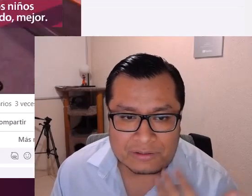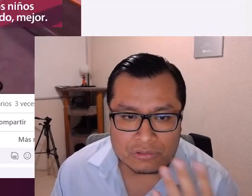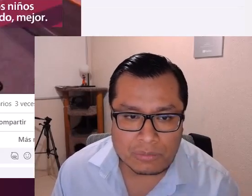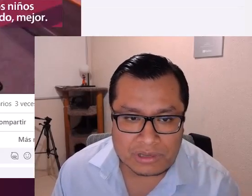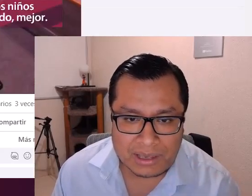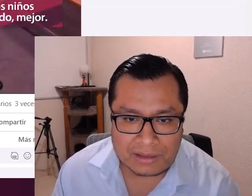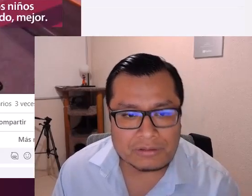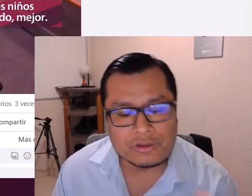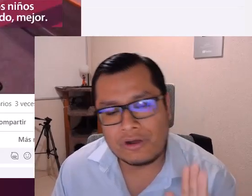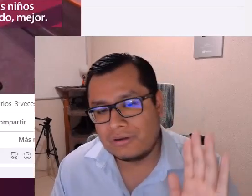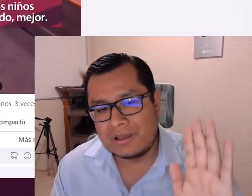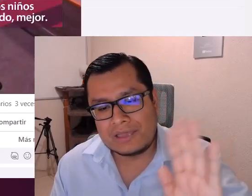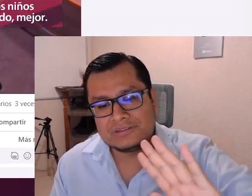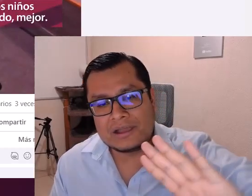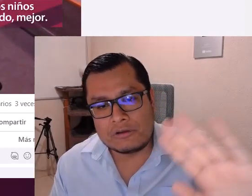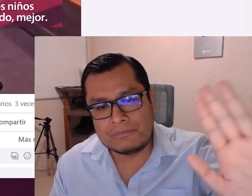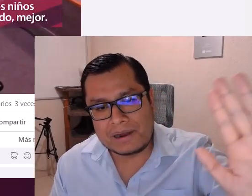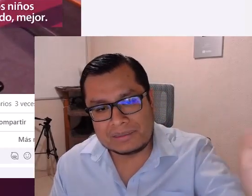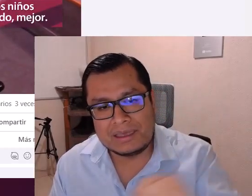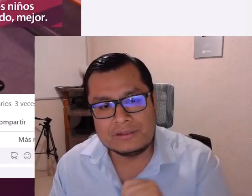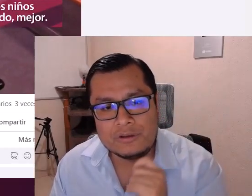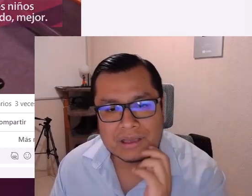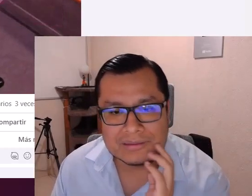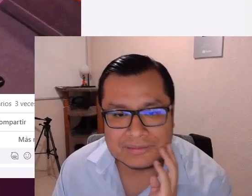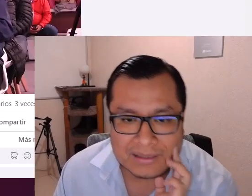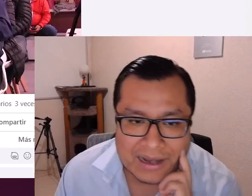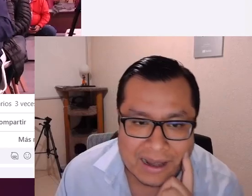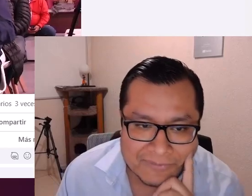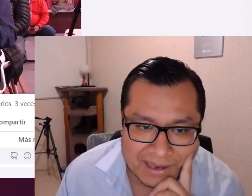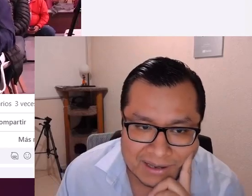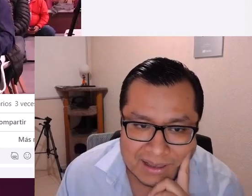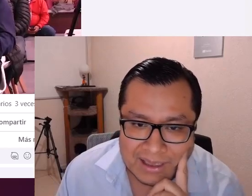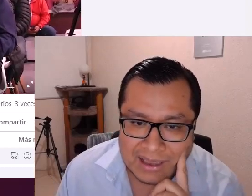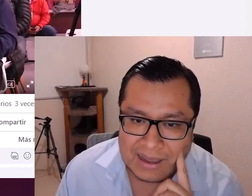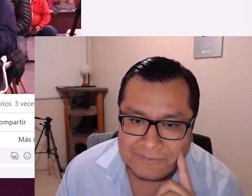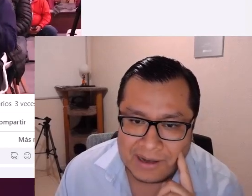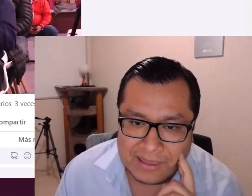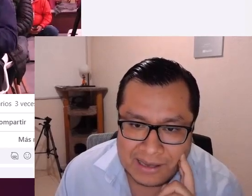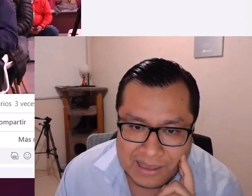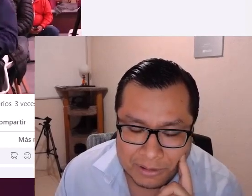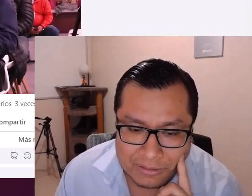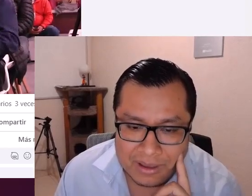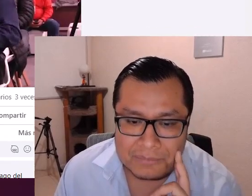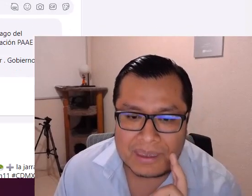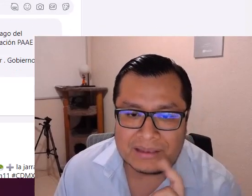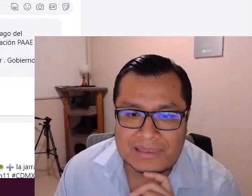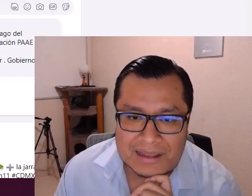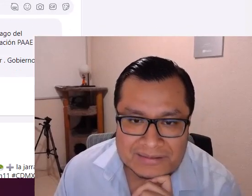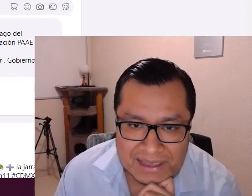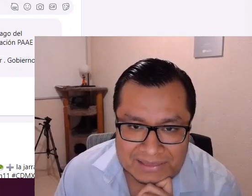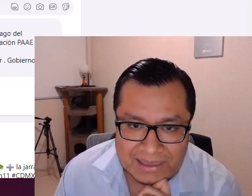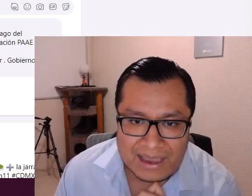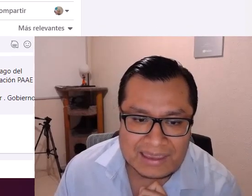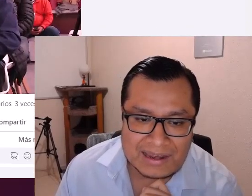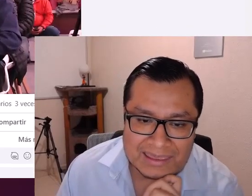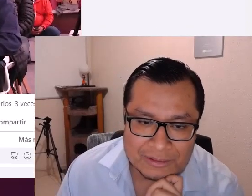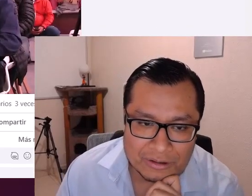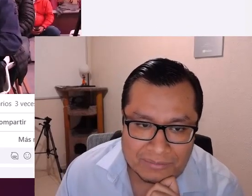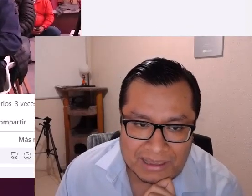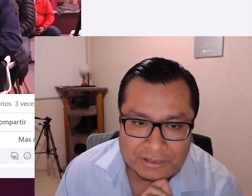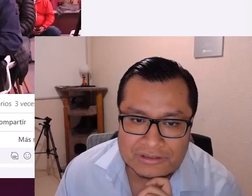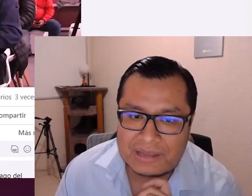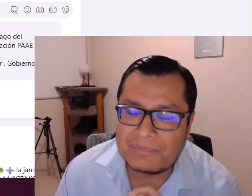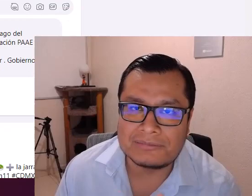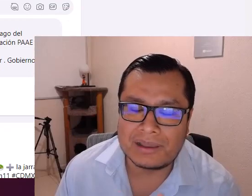decir o sacar un comunicado no Ellos están compartiendo que están en la Fil en la feria del libro bien interesante ahí